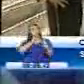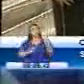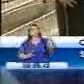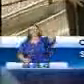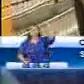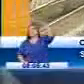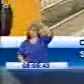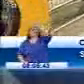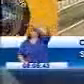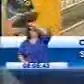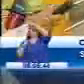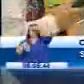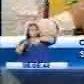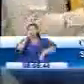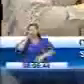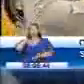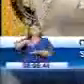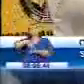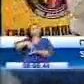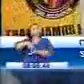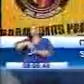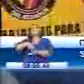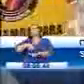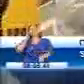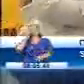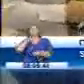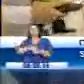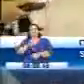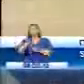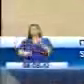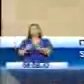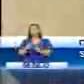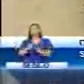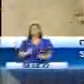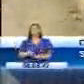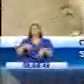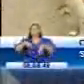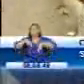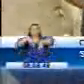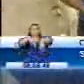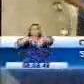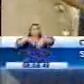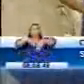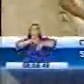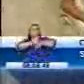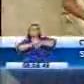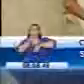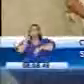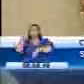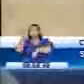alta circulación para las personas por ejemplo miren aquí tenemos este esta señal usemos el paso practical que es